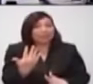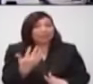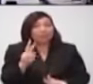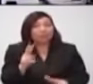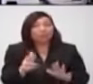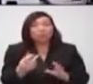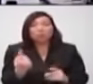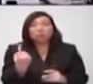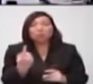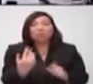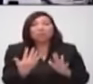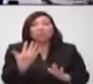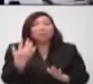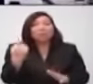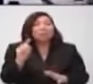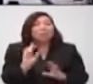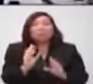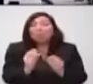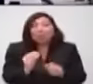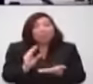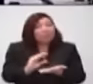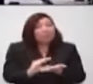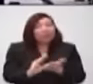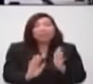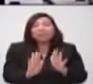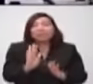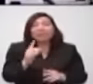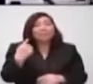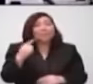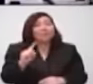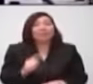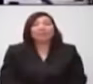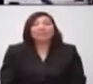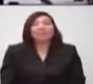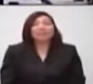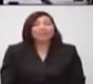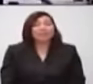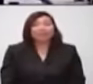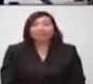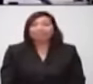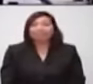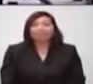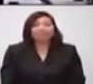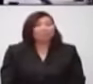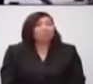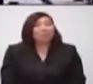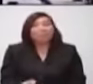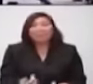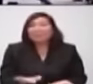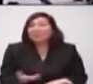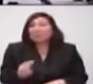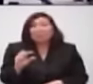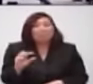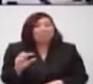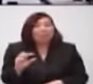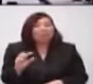se contaba con 15 millones. 15 millones, señor presidente, señores congresistas, no alcanza para